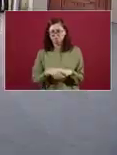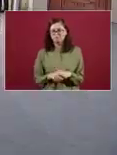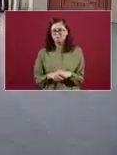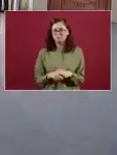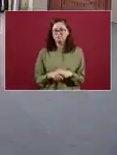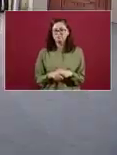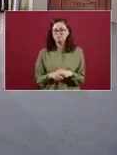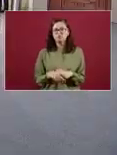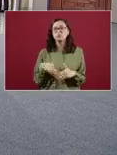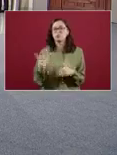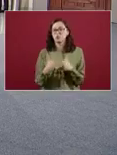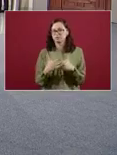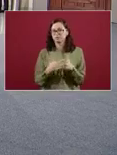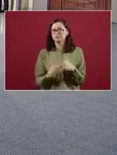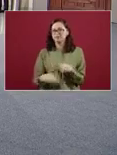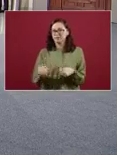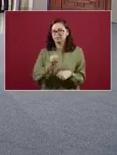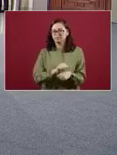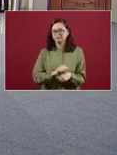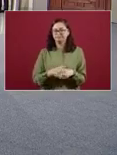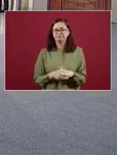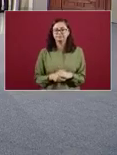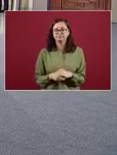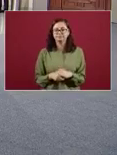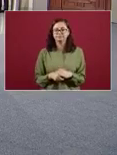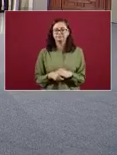es la semana próxima.